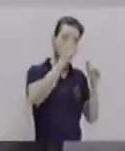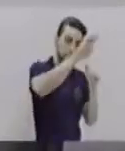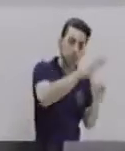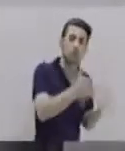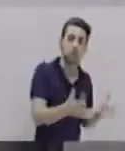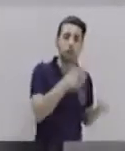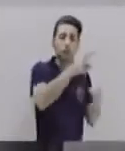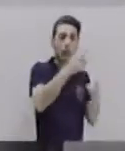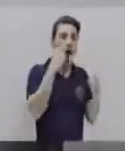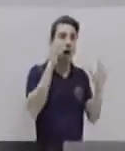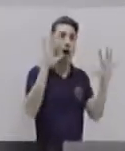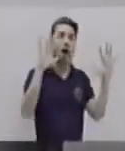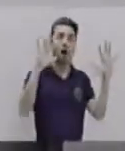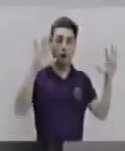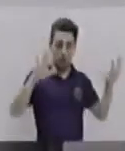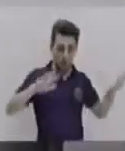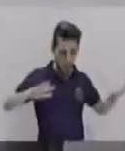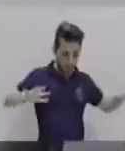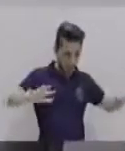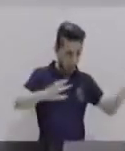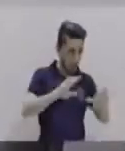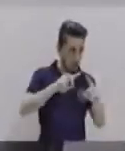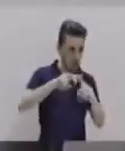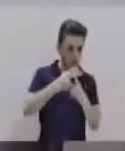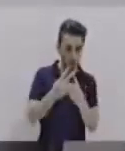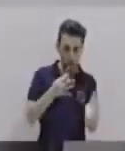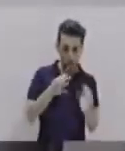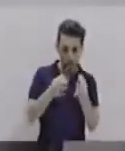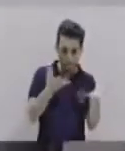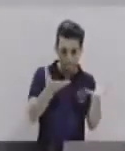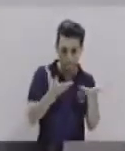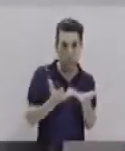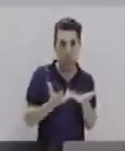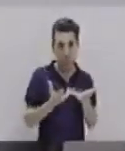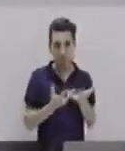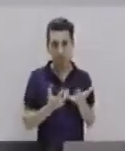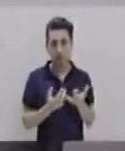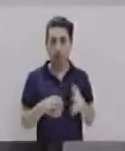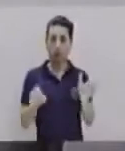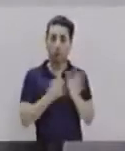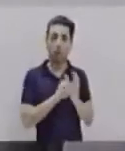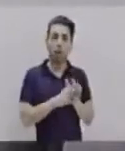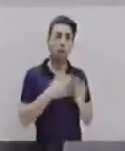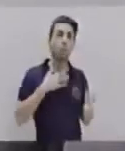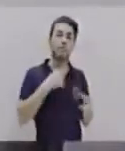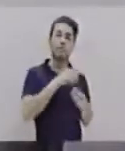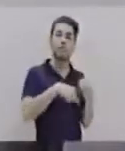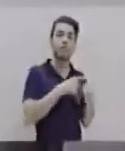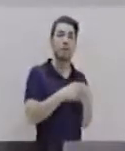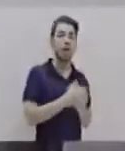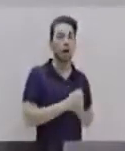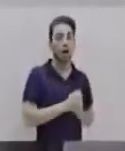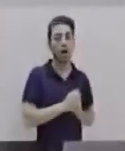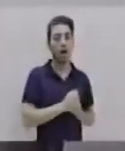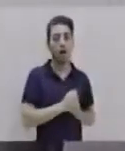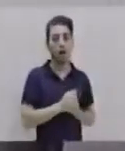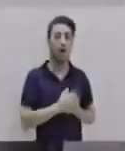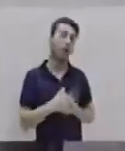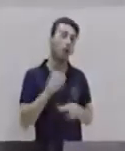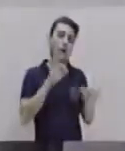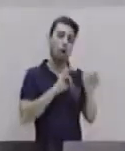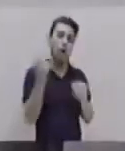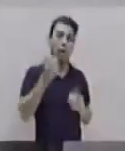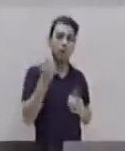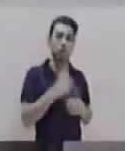un panorama como más objetivo y no subjetivo, ¿verdad? Porque por ejemplo en la familia se da de que, bueno, o